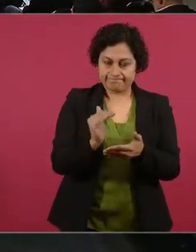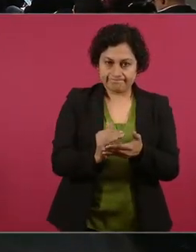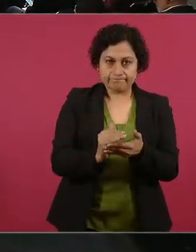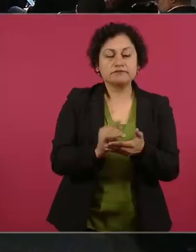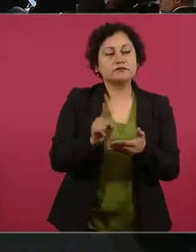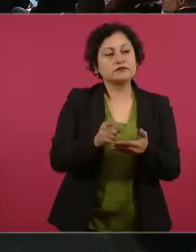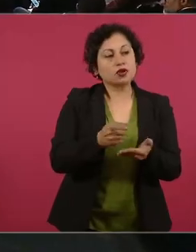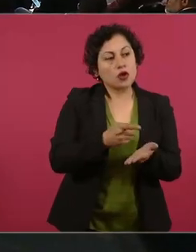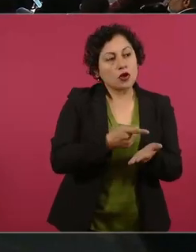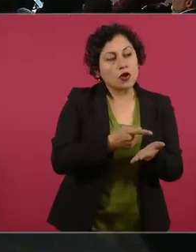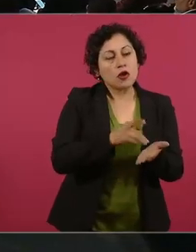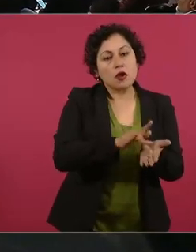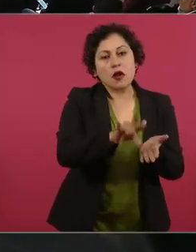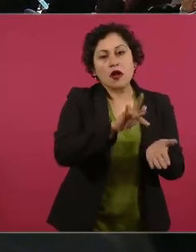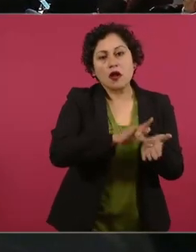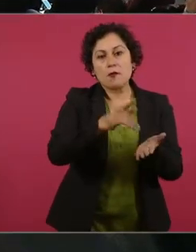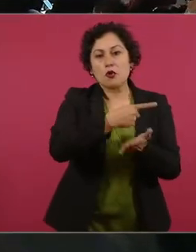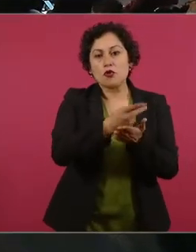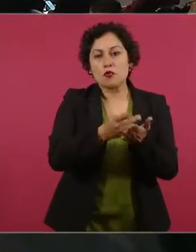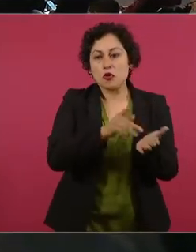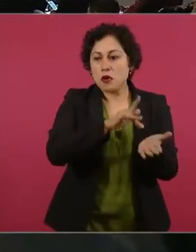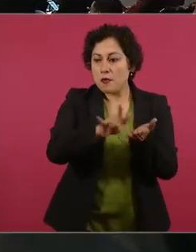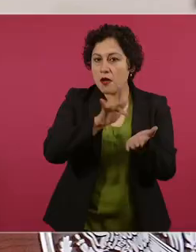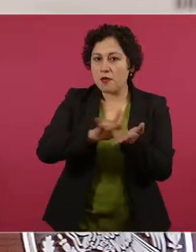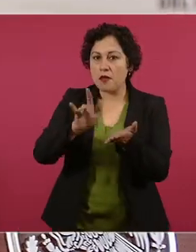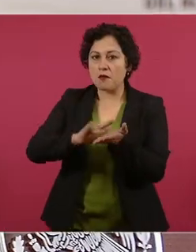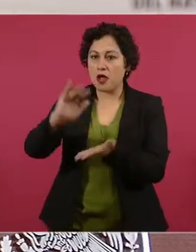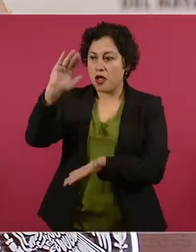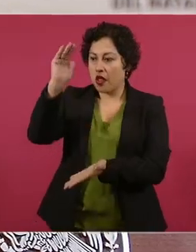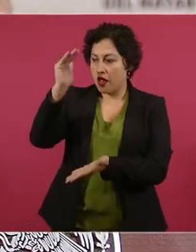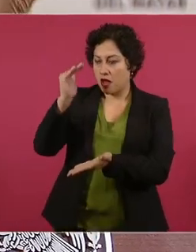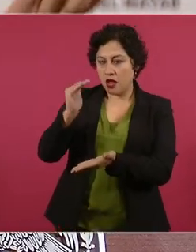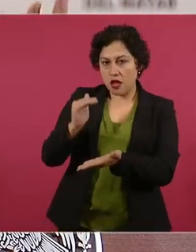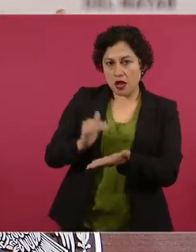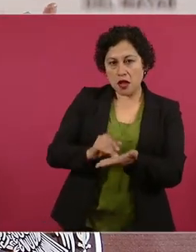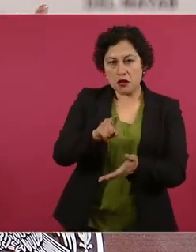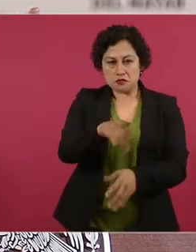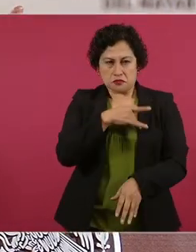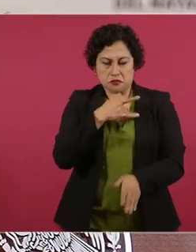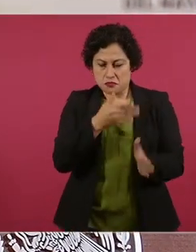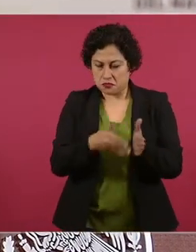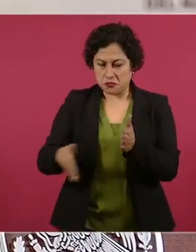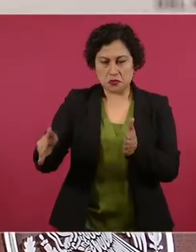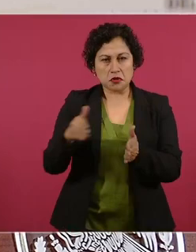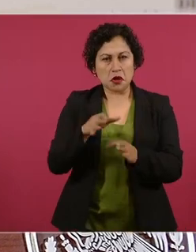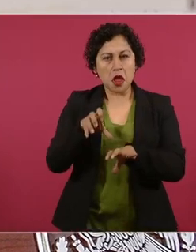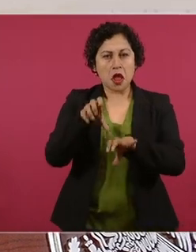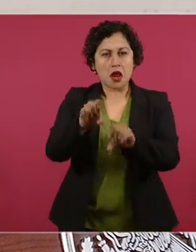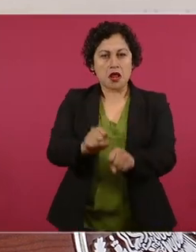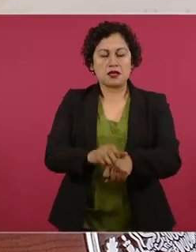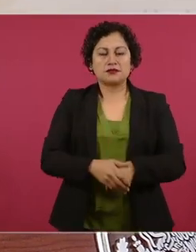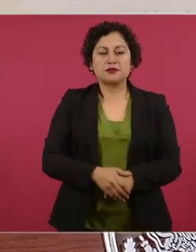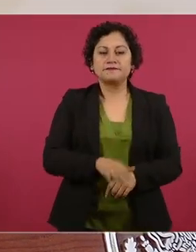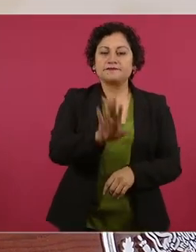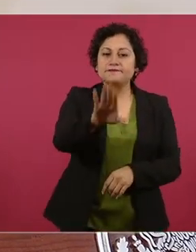programas? No, no hay ningún problema porque la economía va a seguir creciendo. Entre más crecimiento